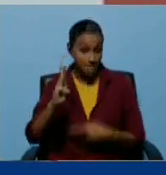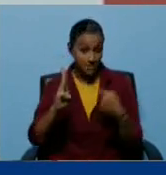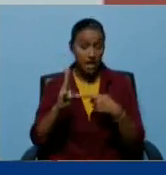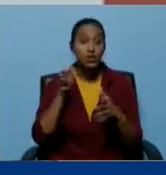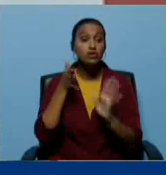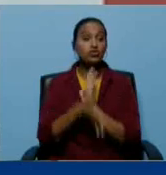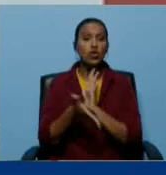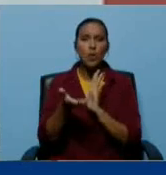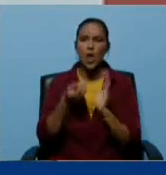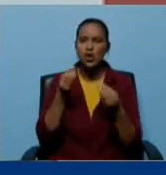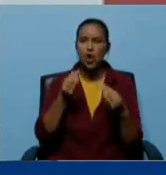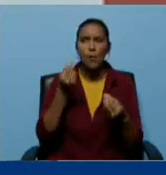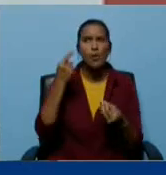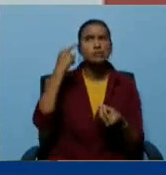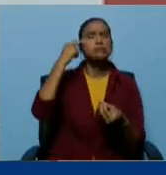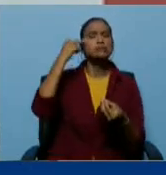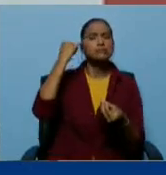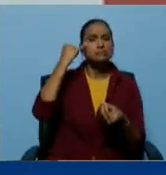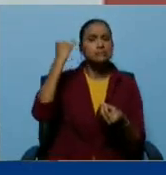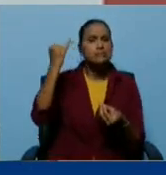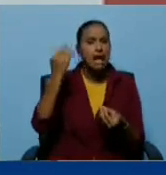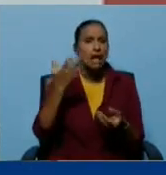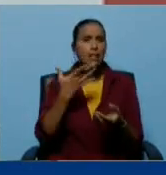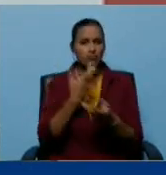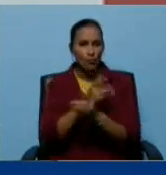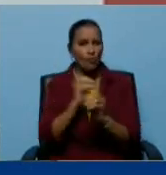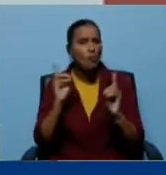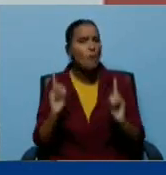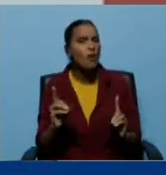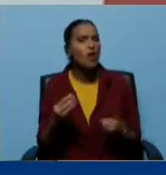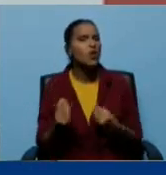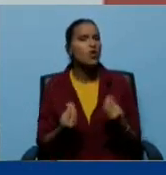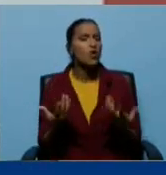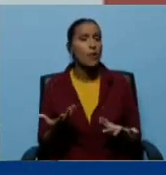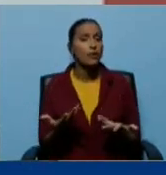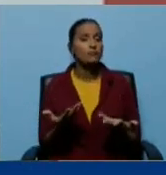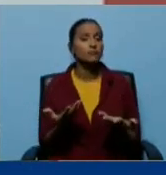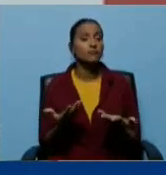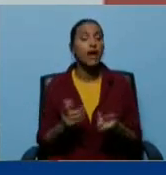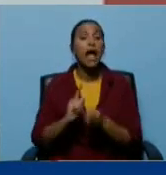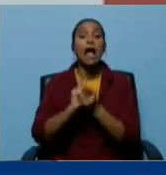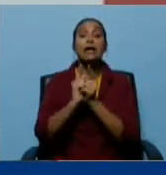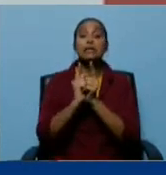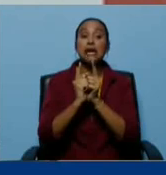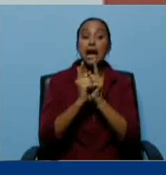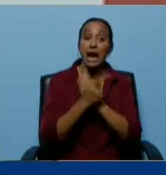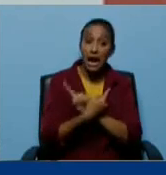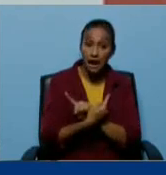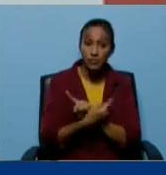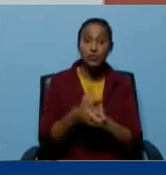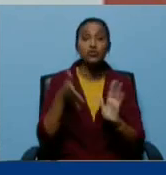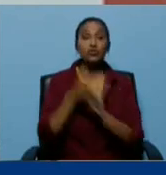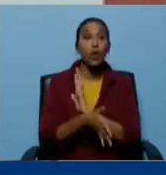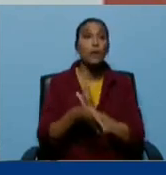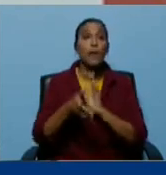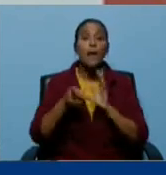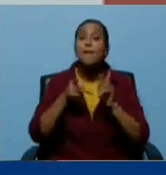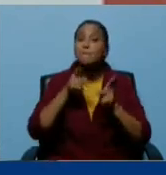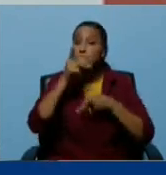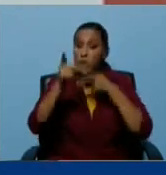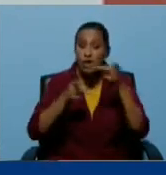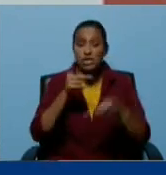sentido democrático, la ha sustituido por la política ruin,